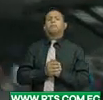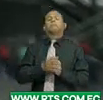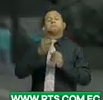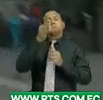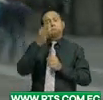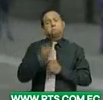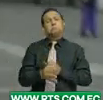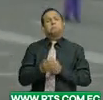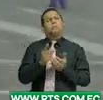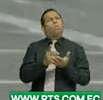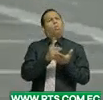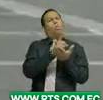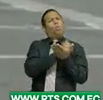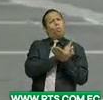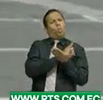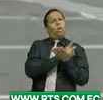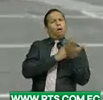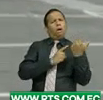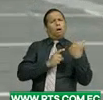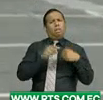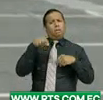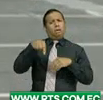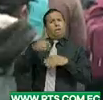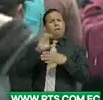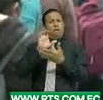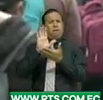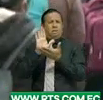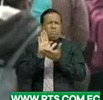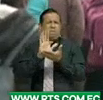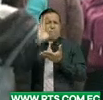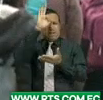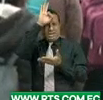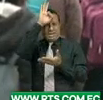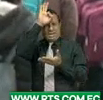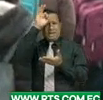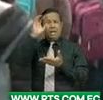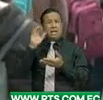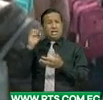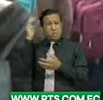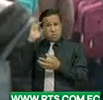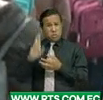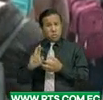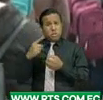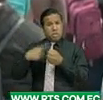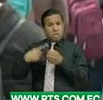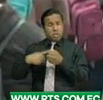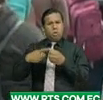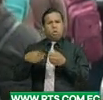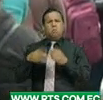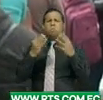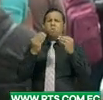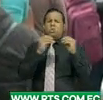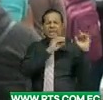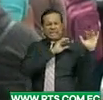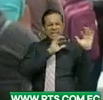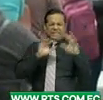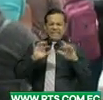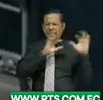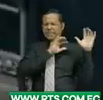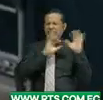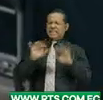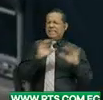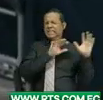Exactamente hace una semana la emergencia del hospital IES Quito Sur permanecía abarrotada de pacientes contagiados con